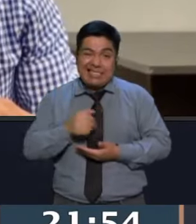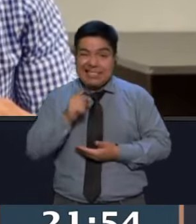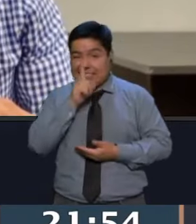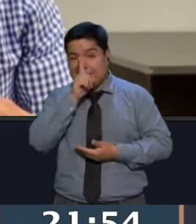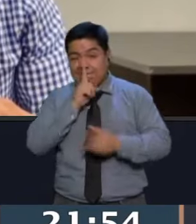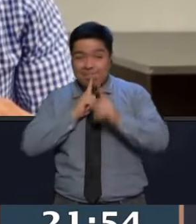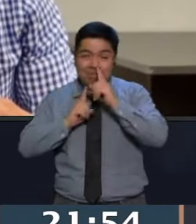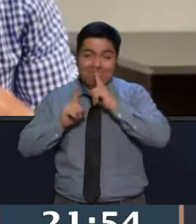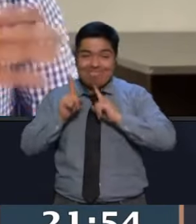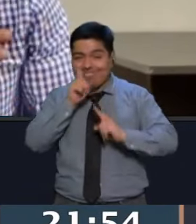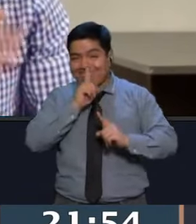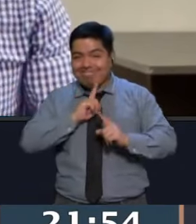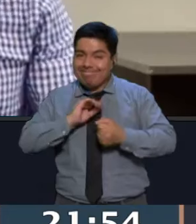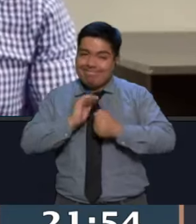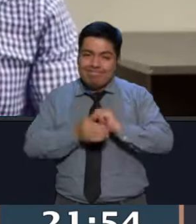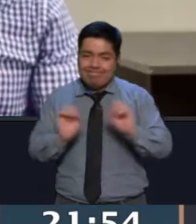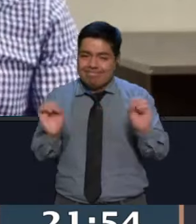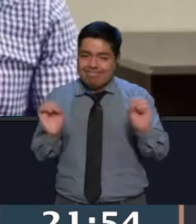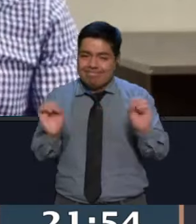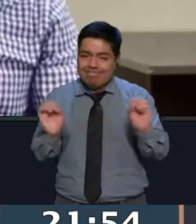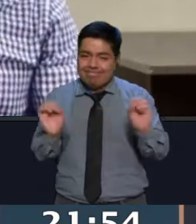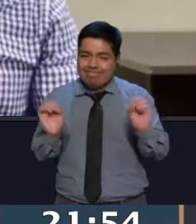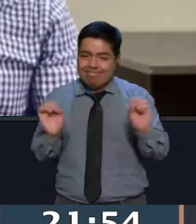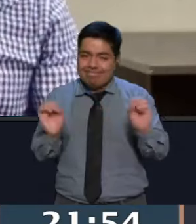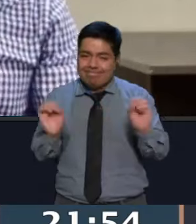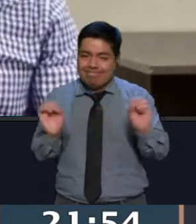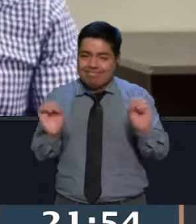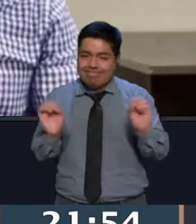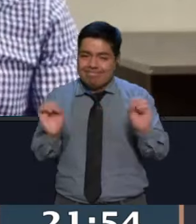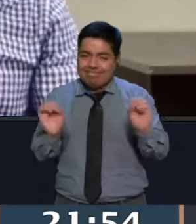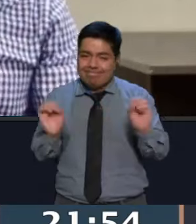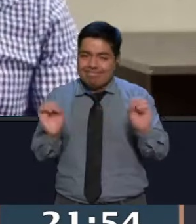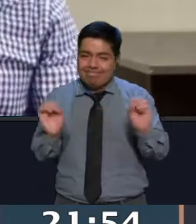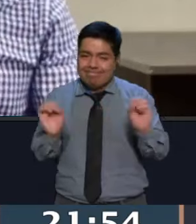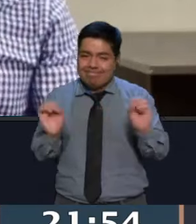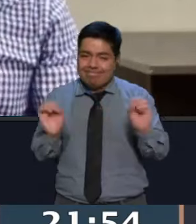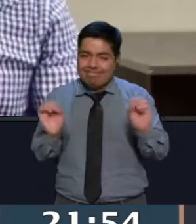próxima semana, porque desgraciadamente la infodemia no para. Te mando un fuerte abrazo. Igualmente, hasta luego.